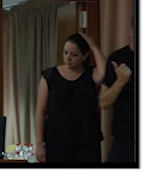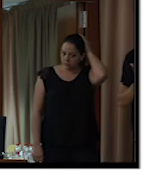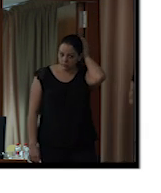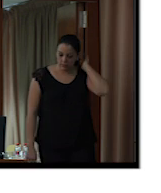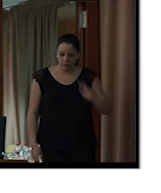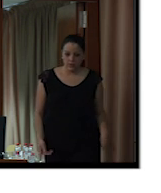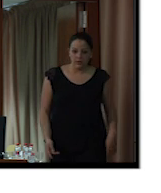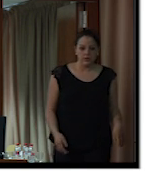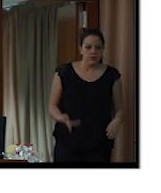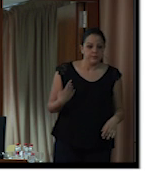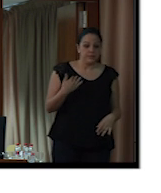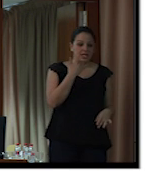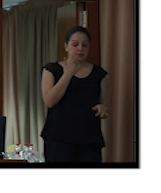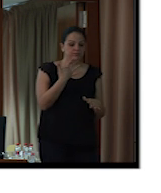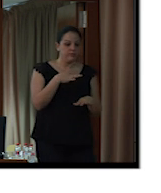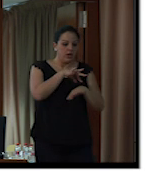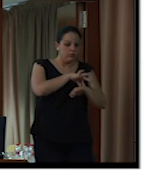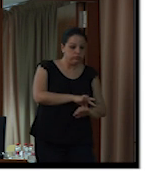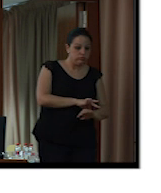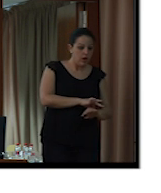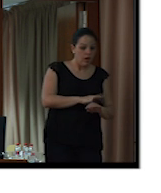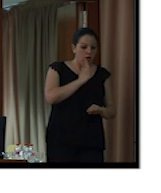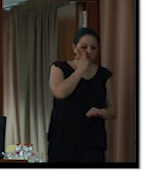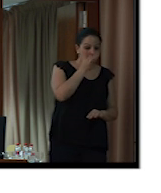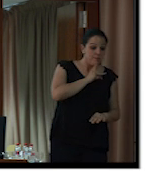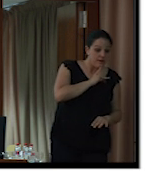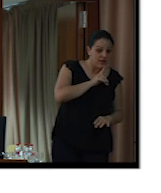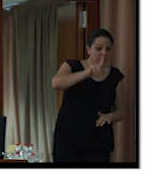duerme peor, sufre más la fibromialgia. Eso lo sabéis,